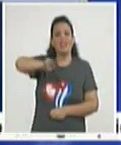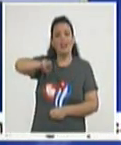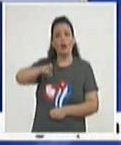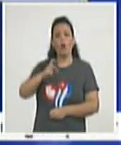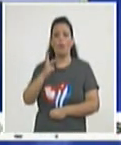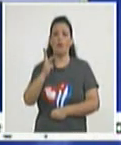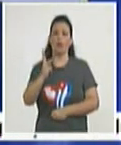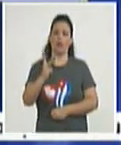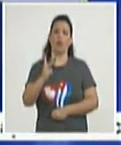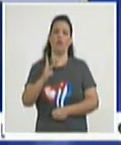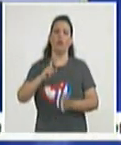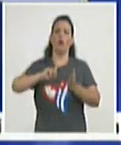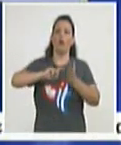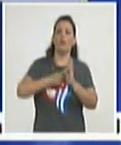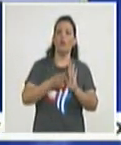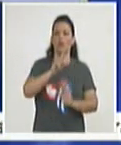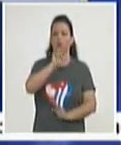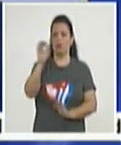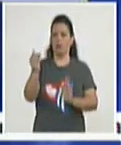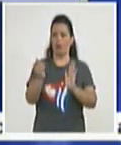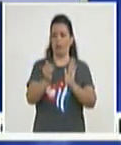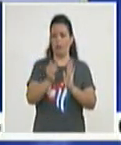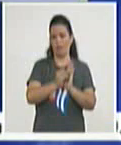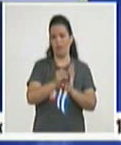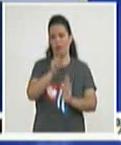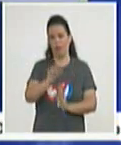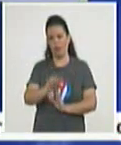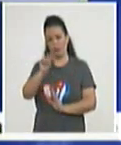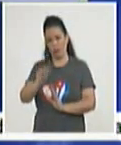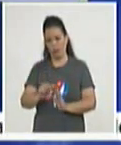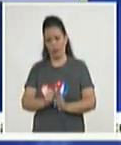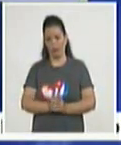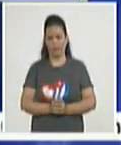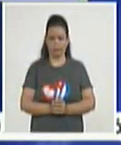por 100.000 habitantes. Y ahora seguro que nos